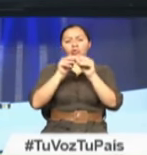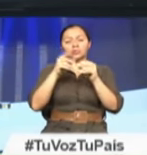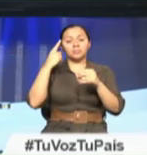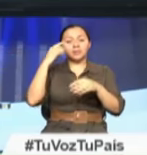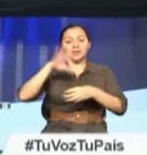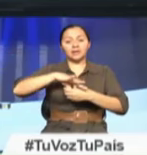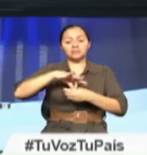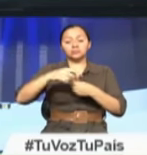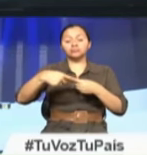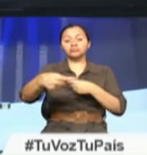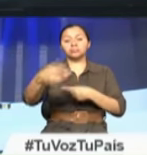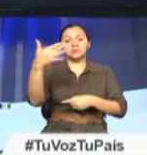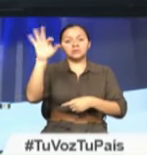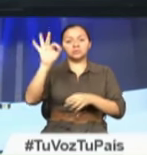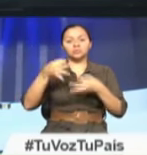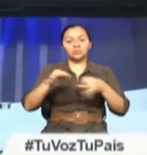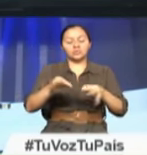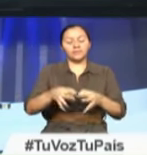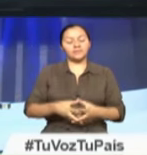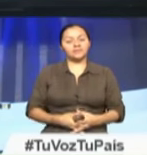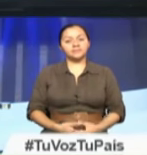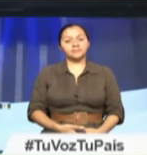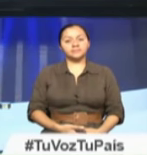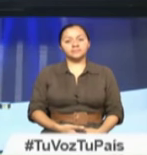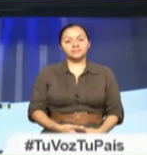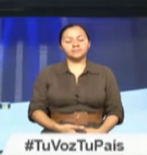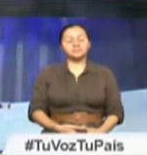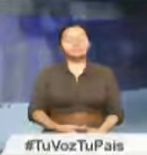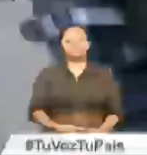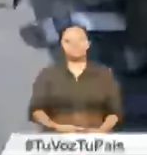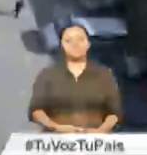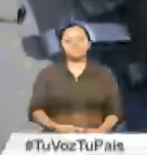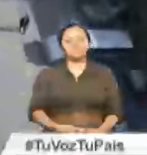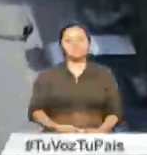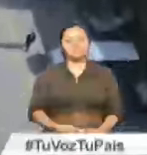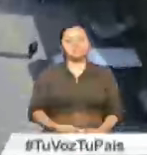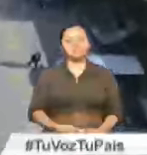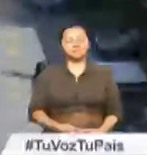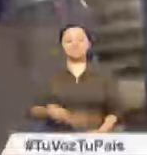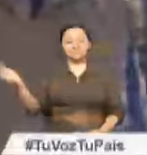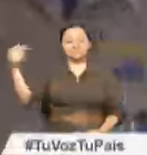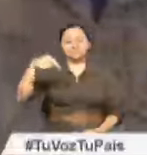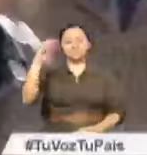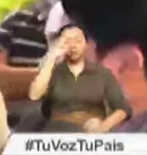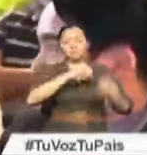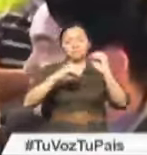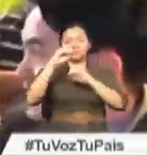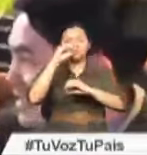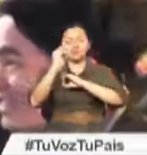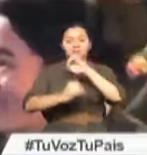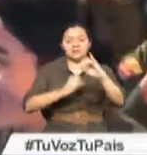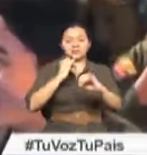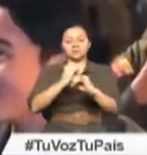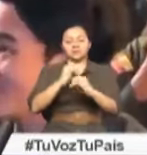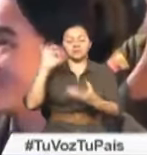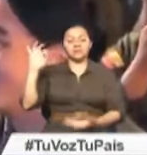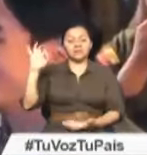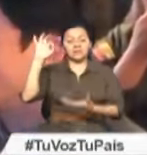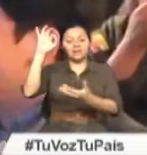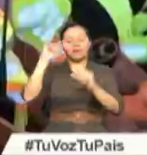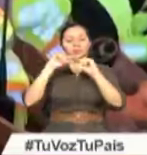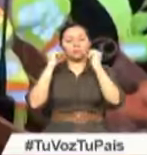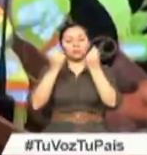para las elecciones generales de este 19 de febrero. En presencia de observadores internacionales, delegados de las